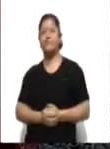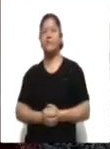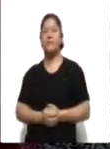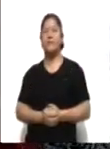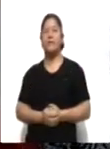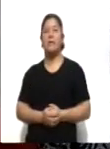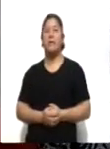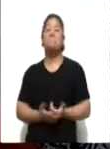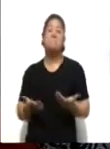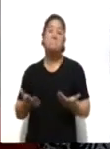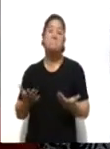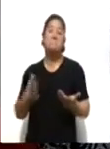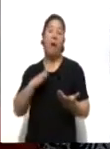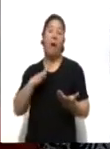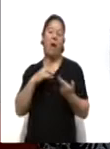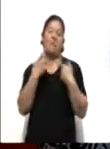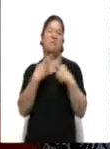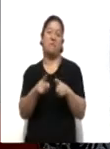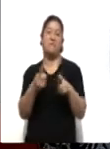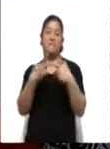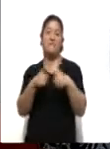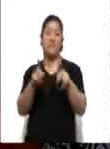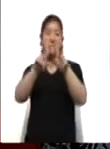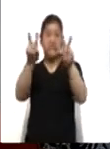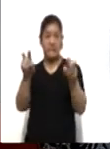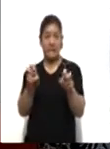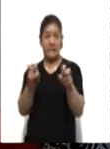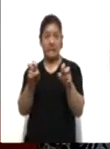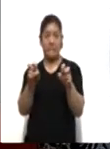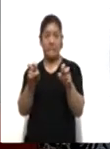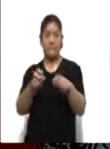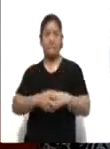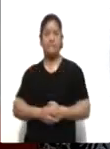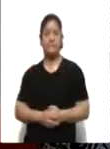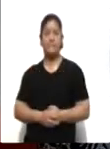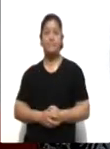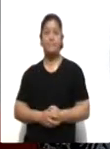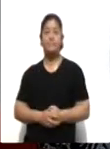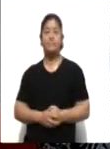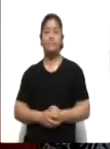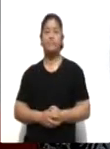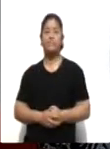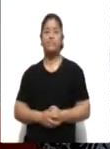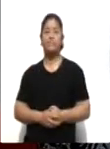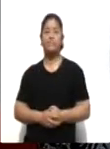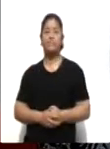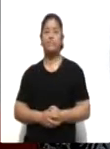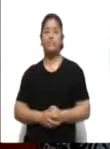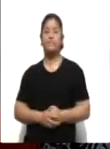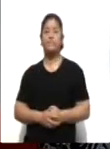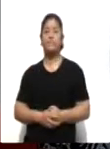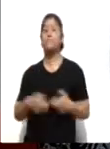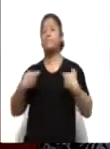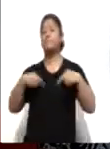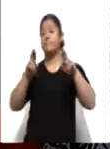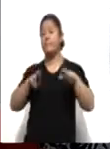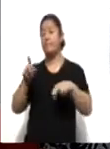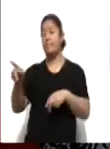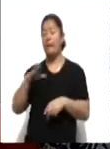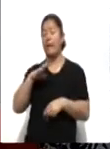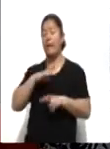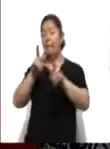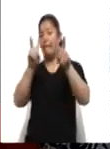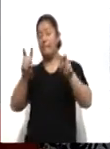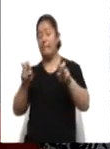varios temas que presentan los los compañeros de las distintas bancadas representantes de partido tenemos temas de educación tenemos